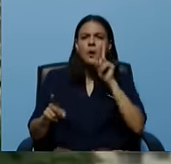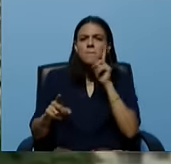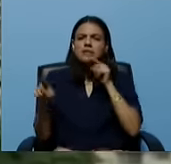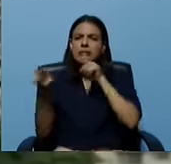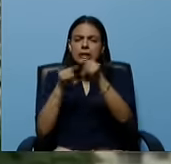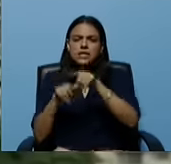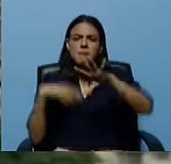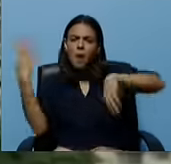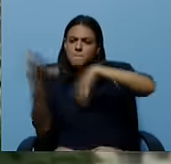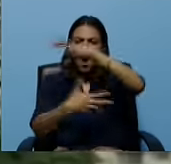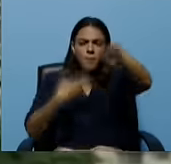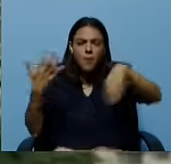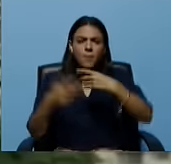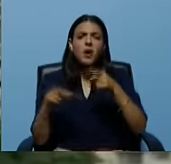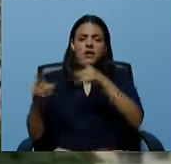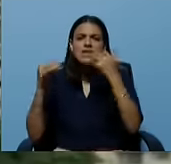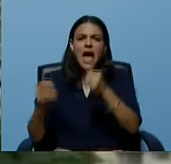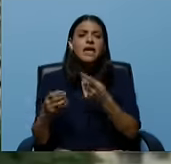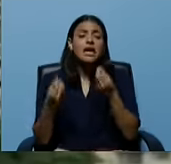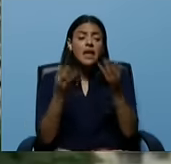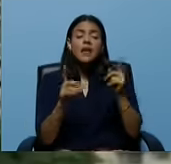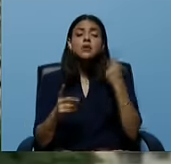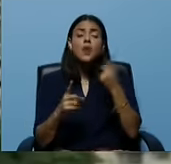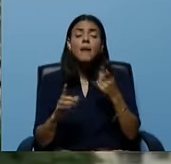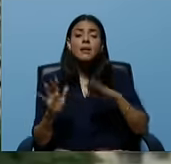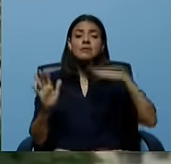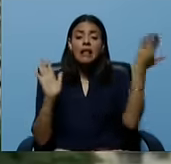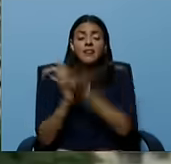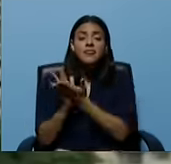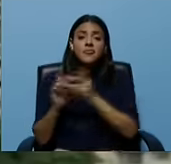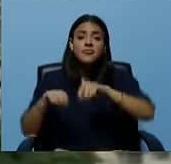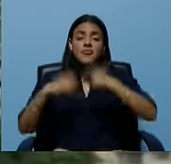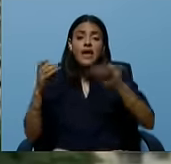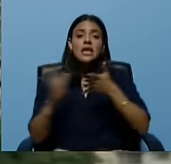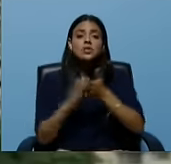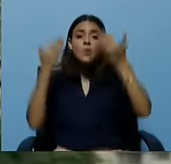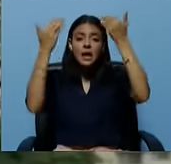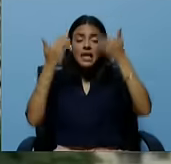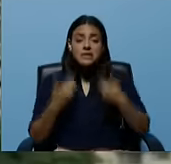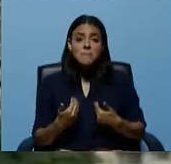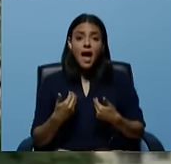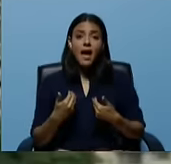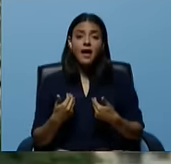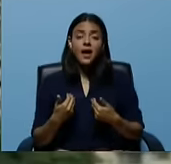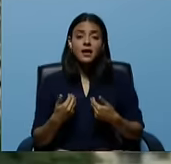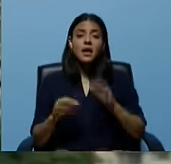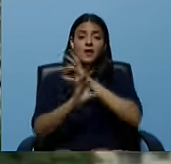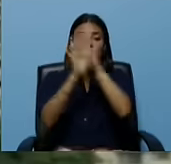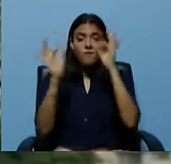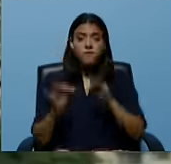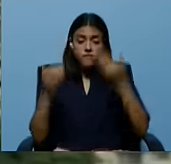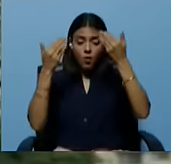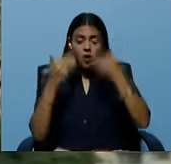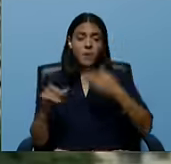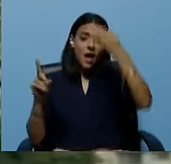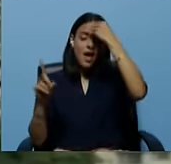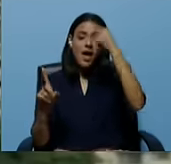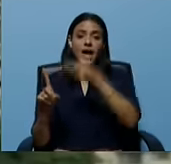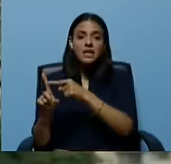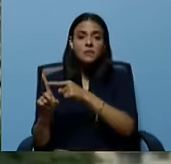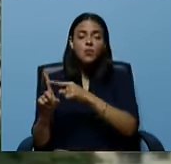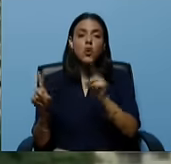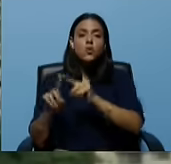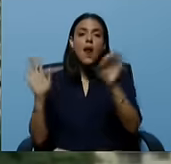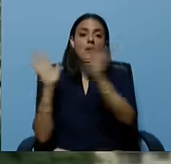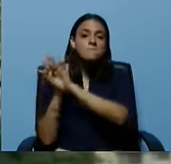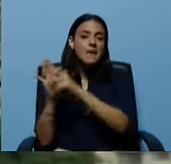esas especulaciones lo que hacen es hacer daño a la imagen, a la figura de Edmundo González Urrutia, a